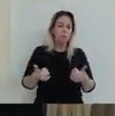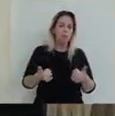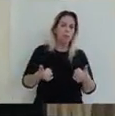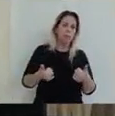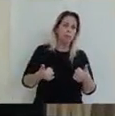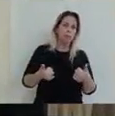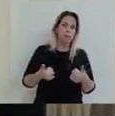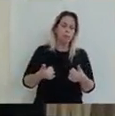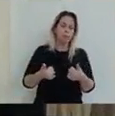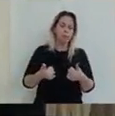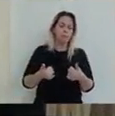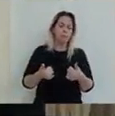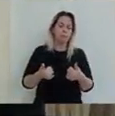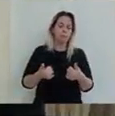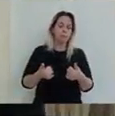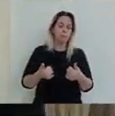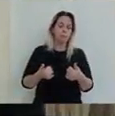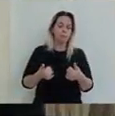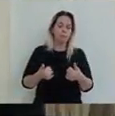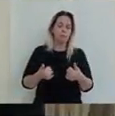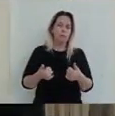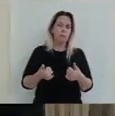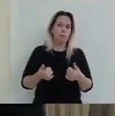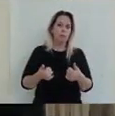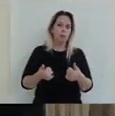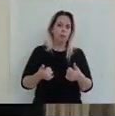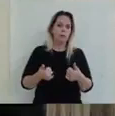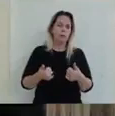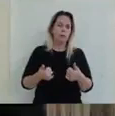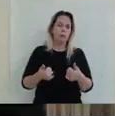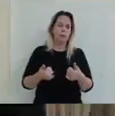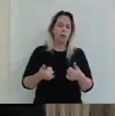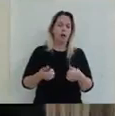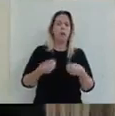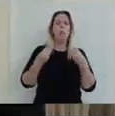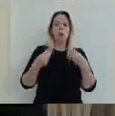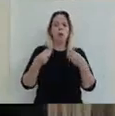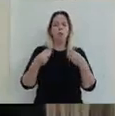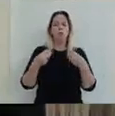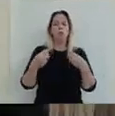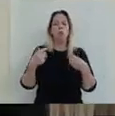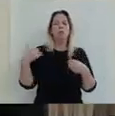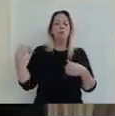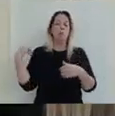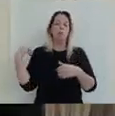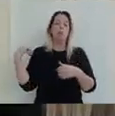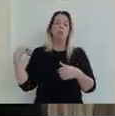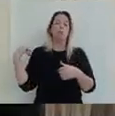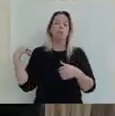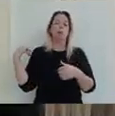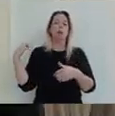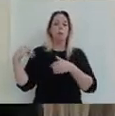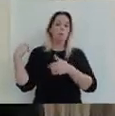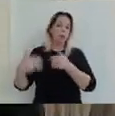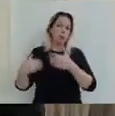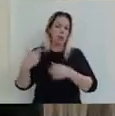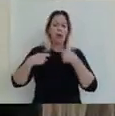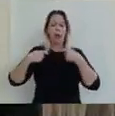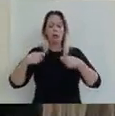que la provincia solicita, de esa manera se puede volver a solicitar una ayuda con respecto a la pandemia. O sea, esa